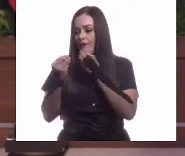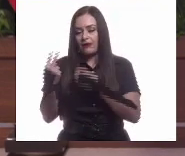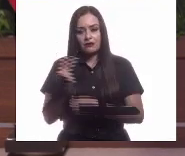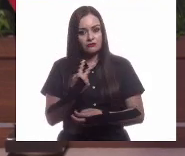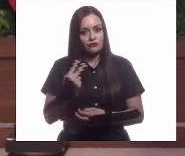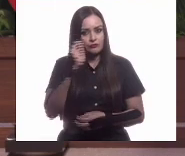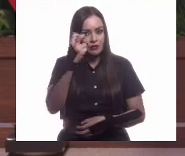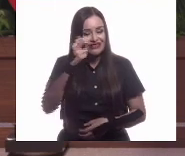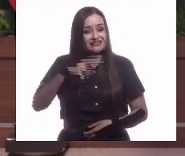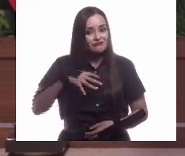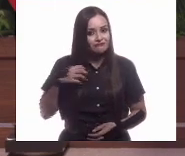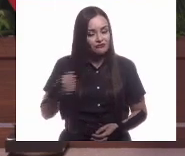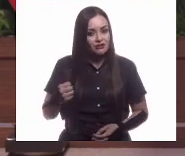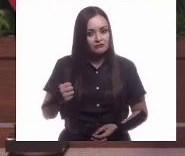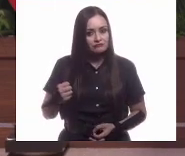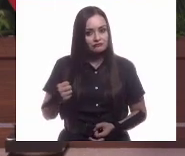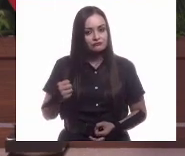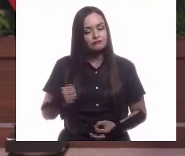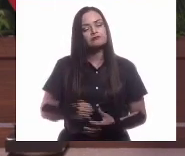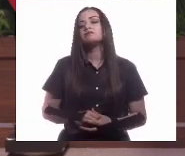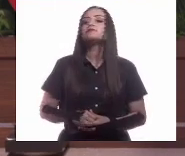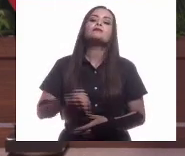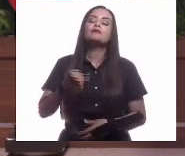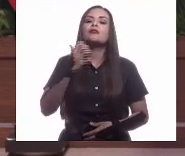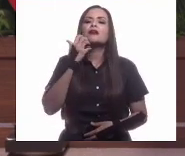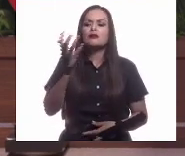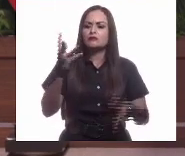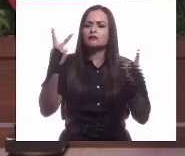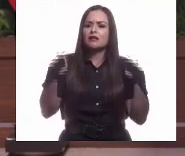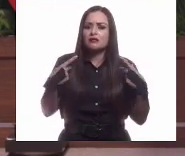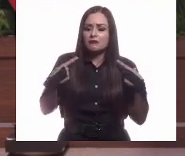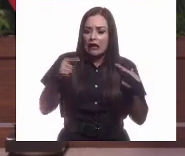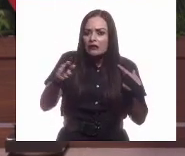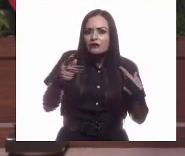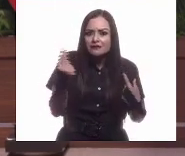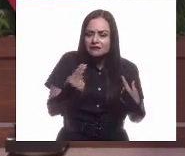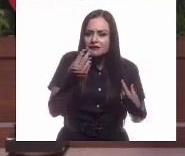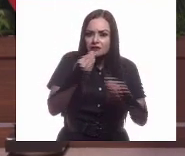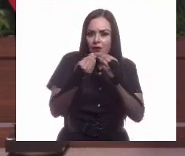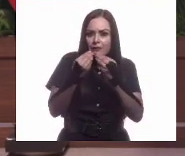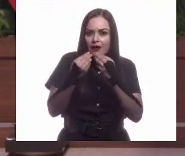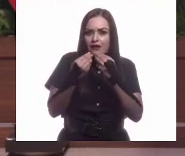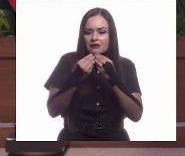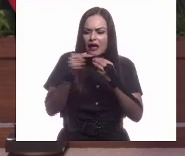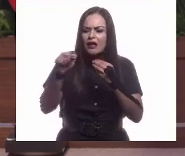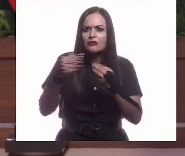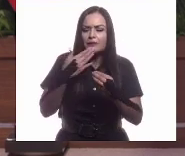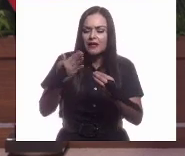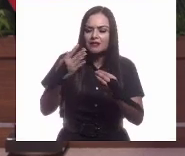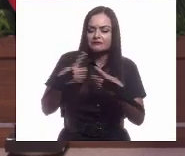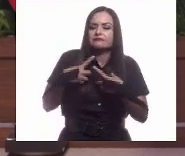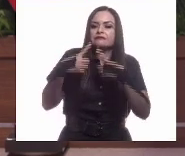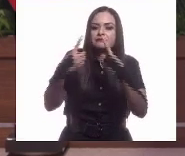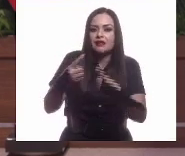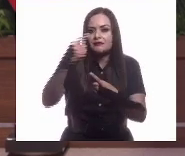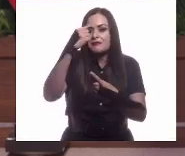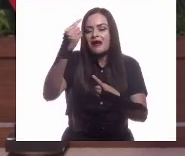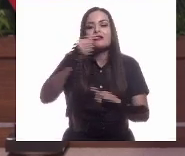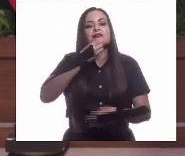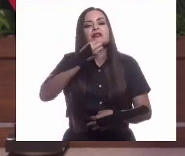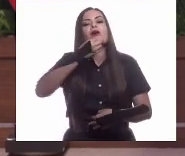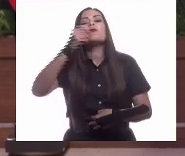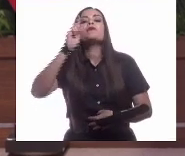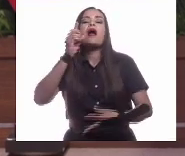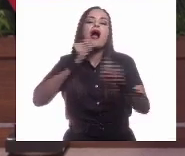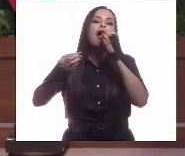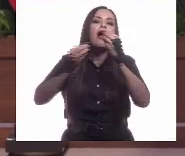este esfuerzo. Queremos que las personas más necesitadas coman bien para que estudien mejor.